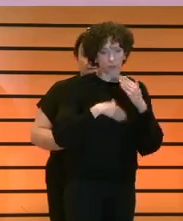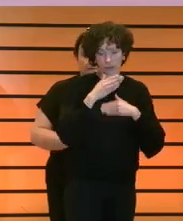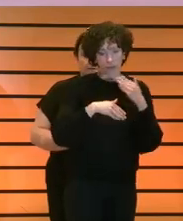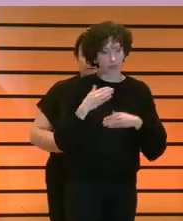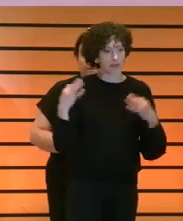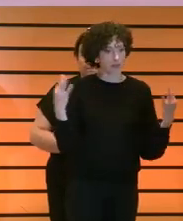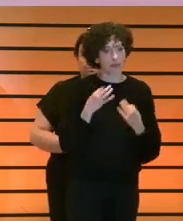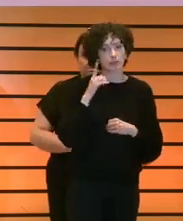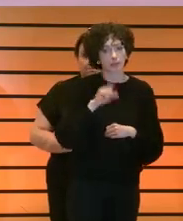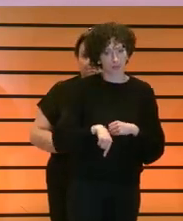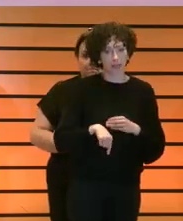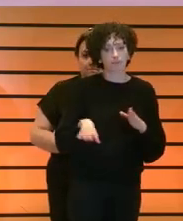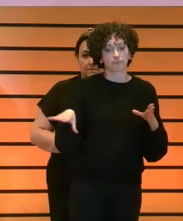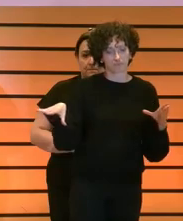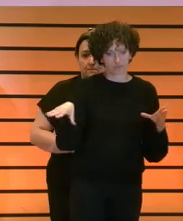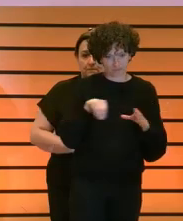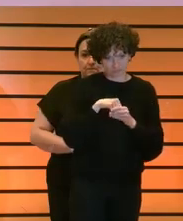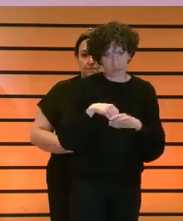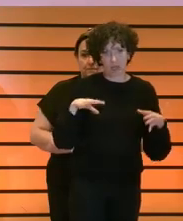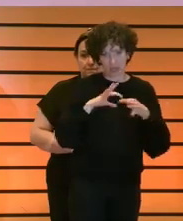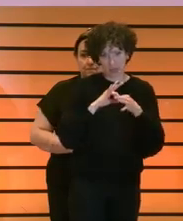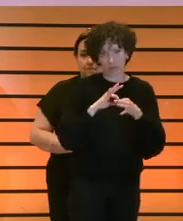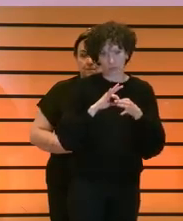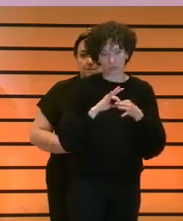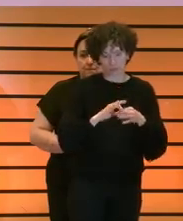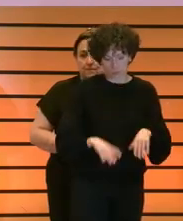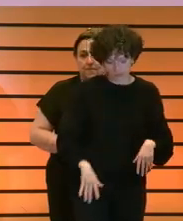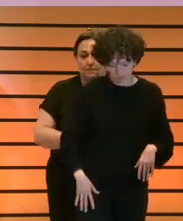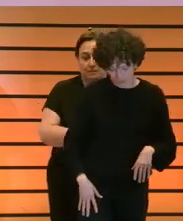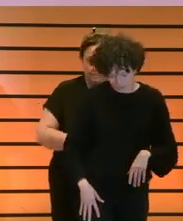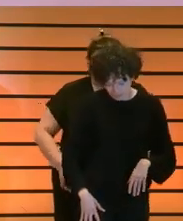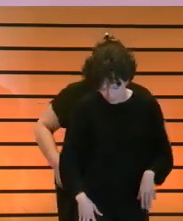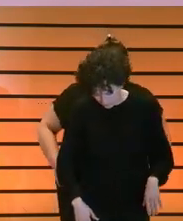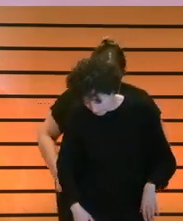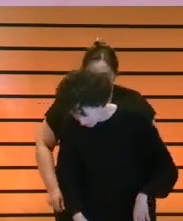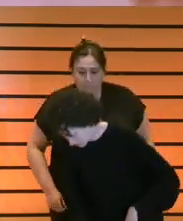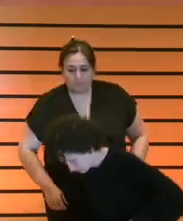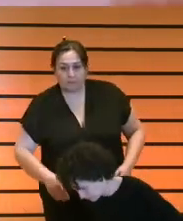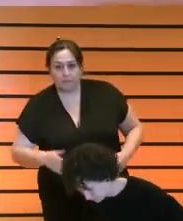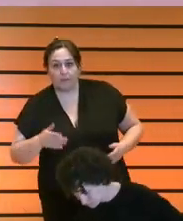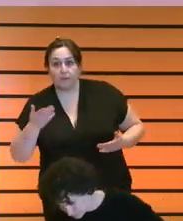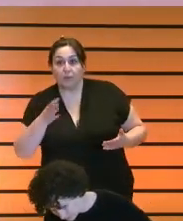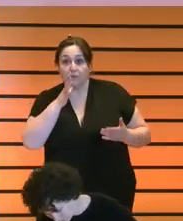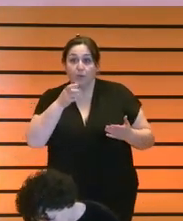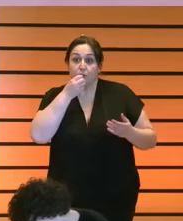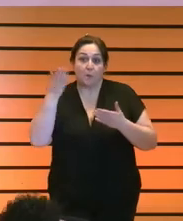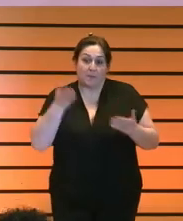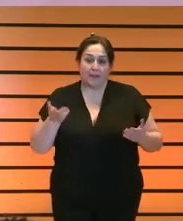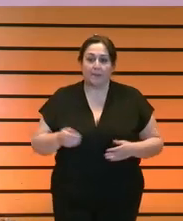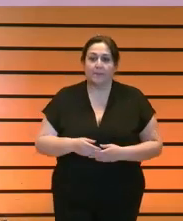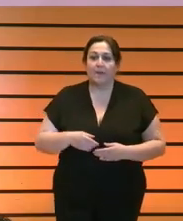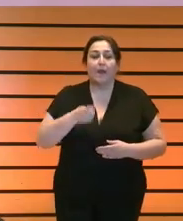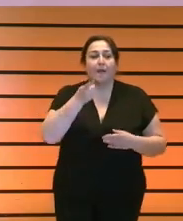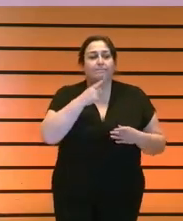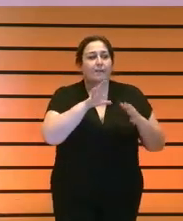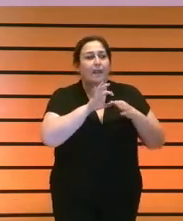estar metidos en ese, tienen que ser aliados y cómplices de ese planteamiento. Por lo tanto, bienvenida a toda ayuda, lógicamente. Al hilo de